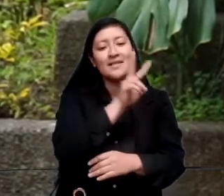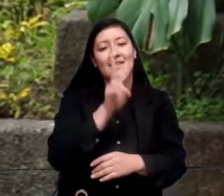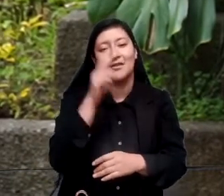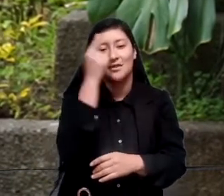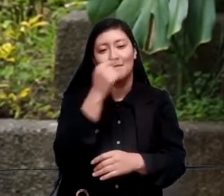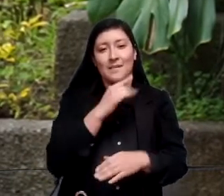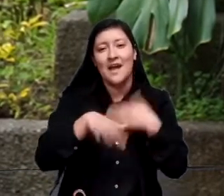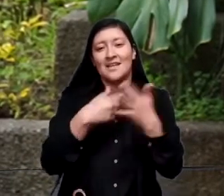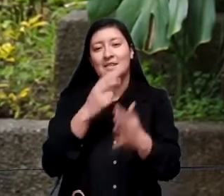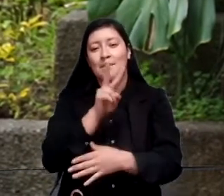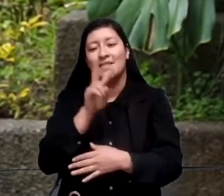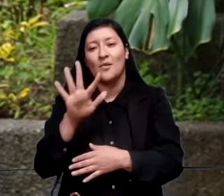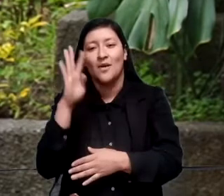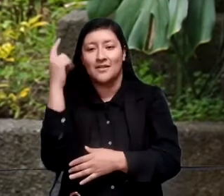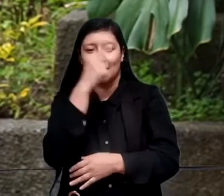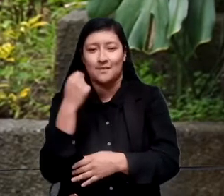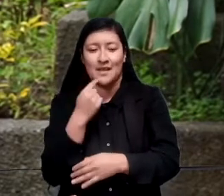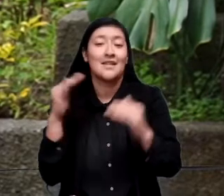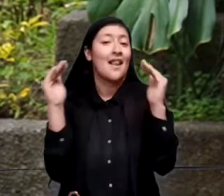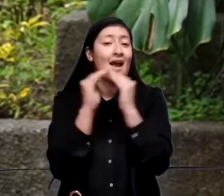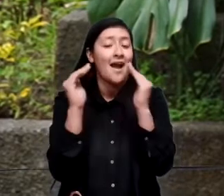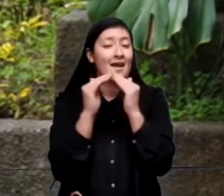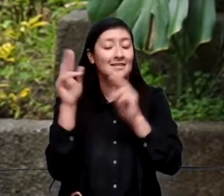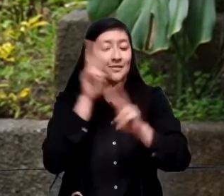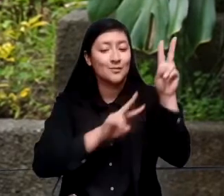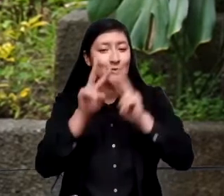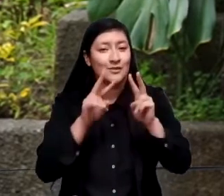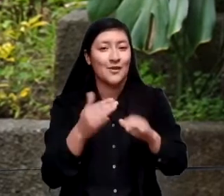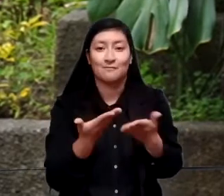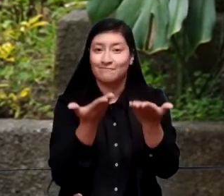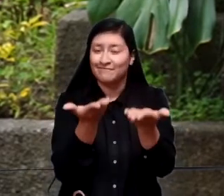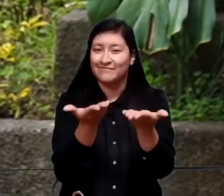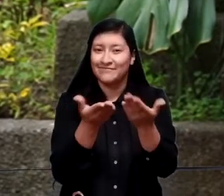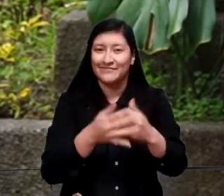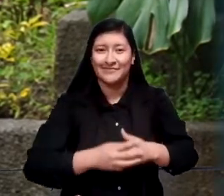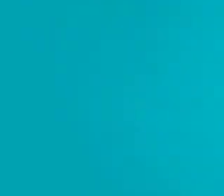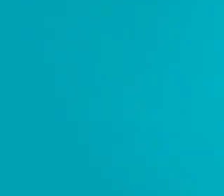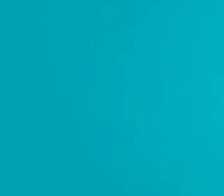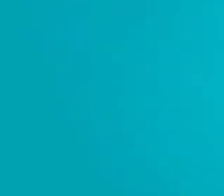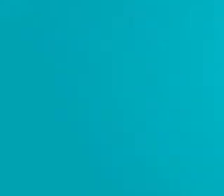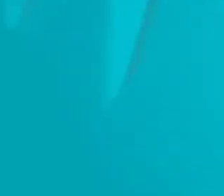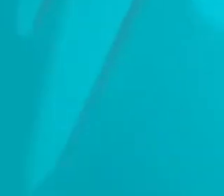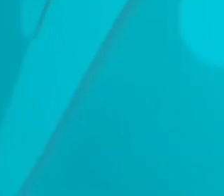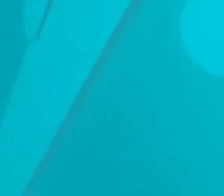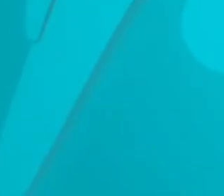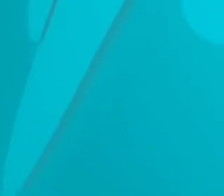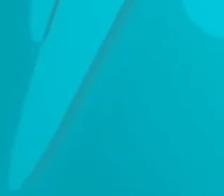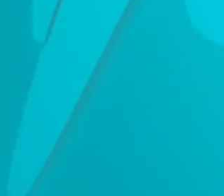programarse del 22 al 24 de septiembre en el Museo Casona Taminango de Pasto.